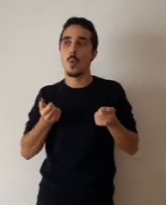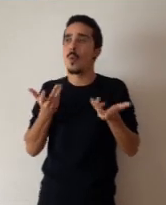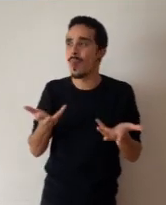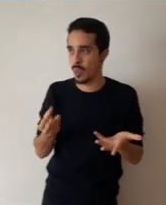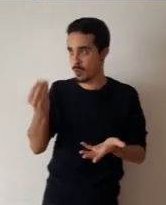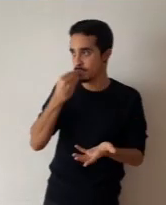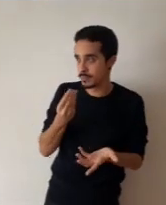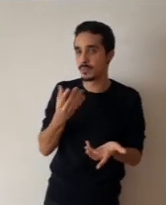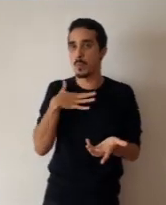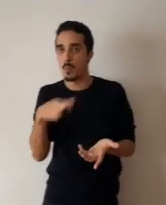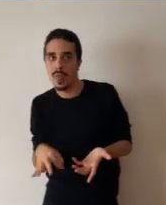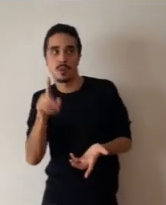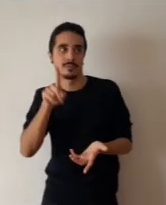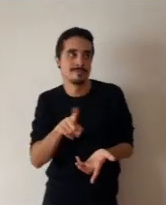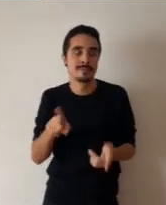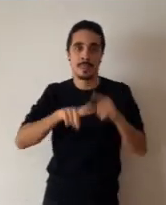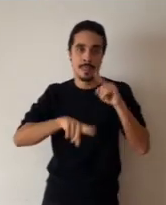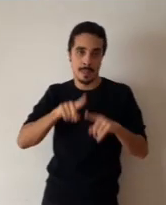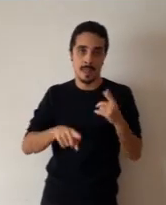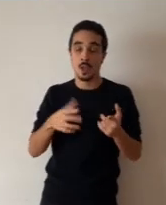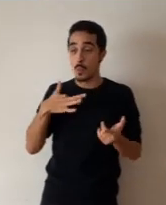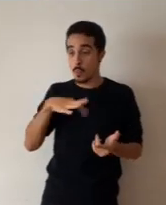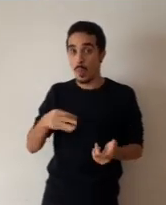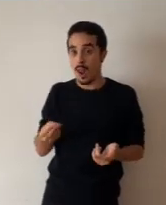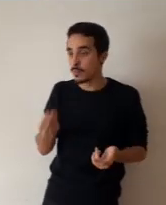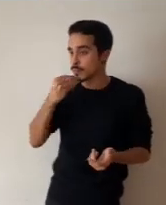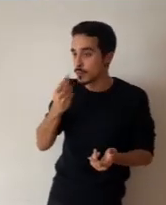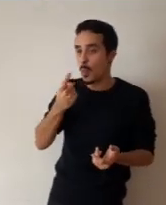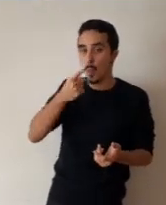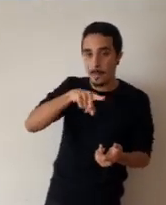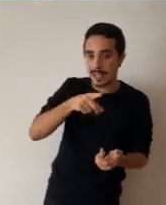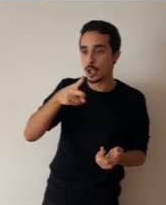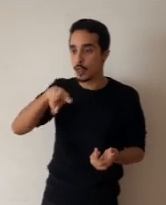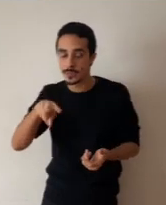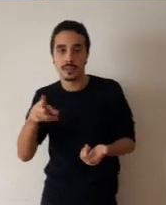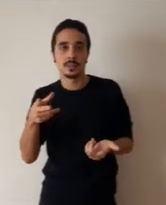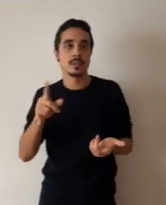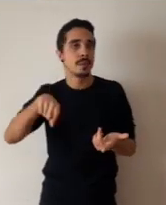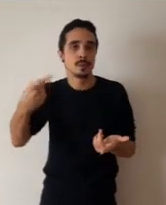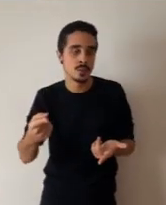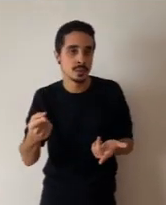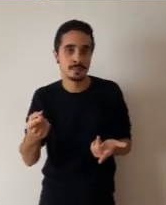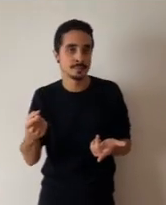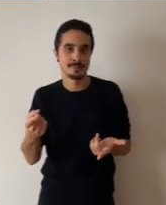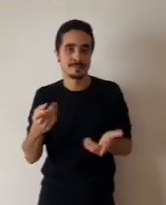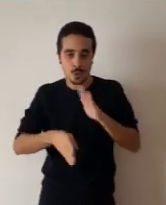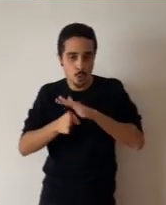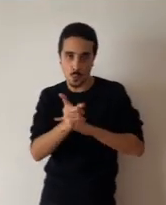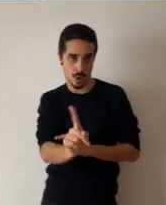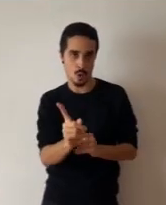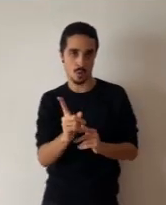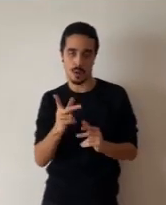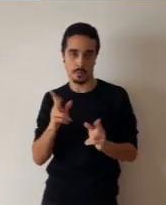tomar y cuándo. O sea, la situación de ahora es diferente. O sea, tú puedes tomar ahora un poco de vitamina D durante un mes o 2 meses y luego